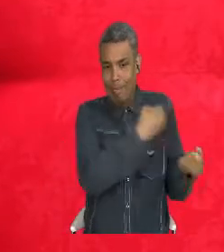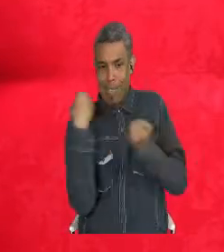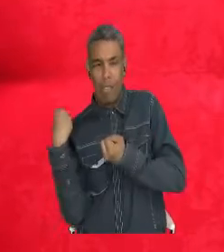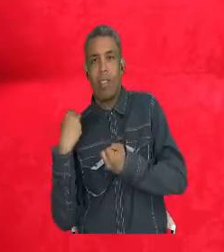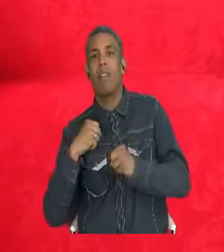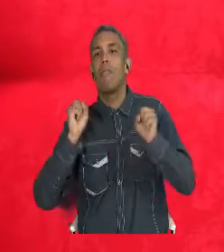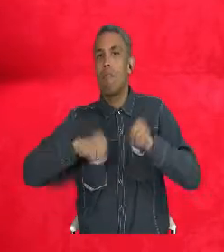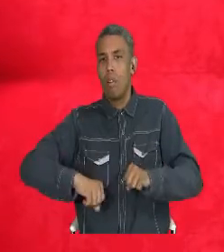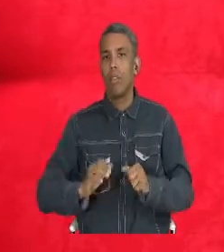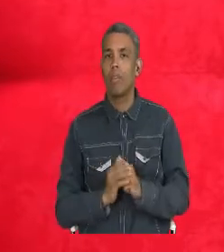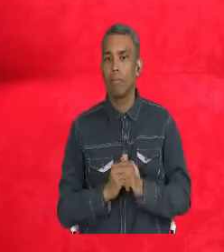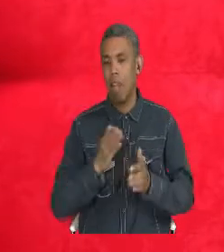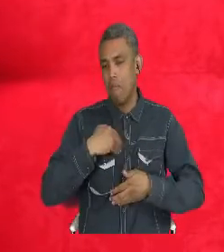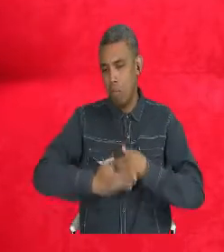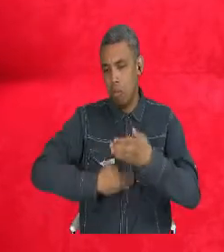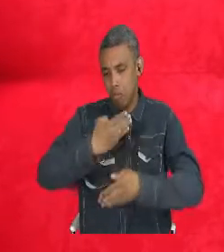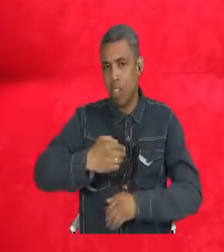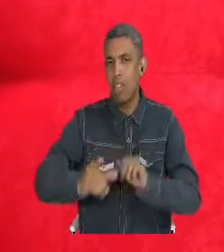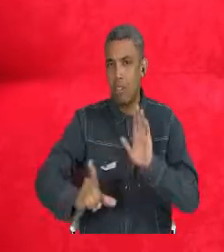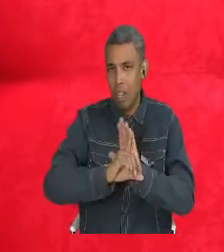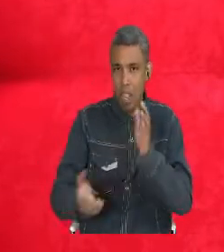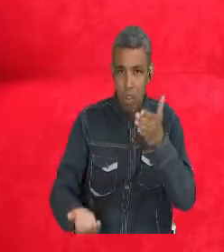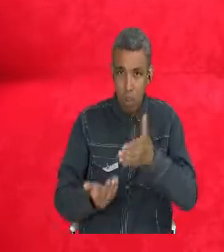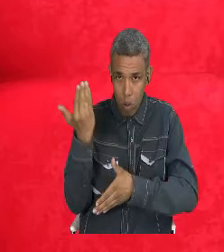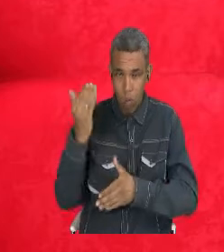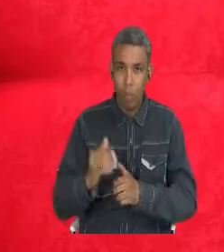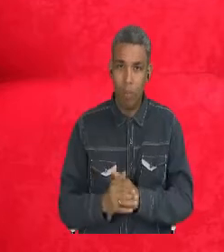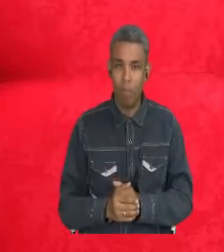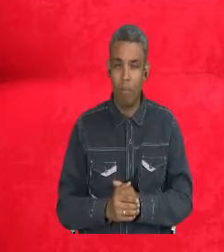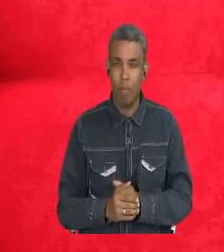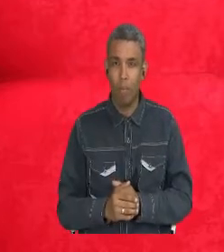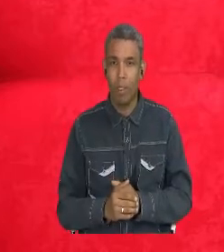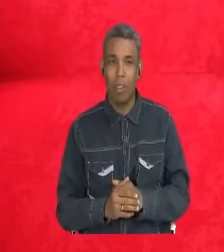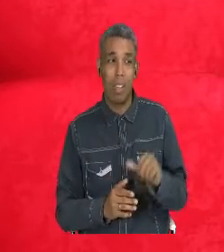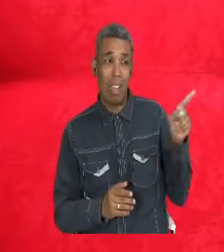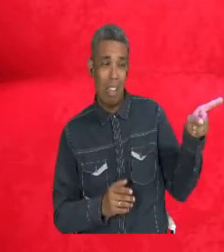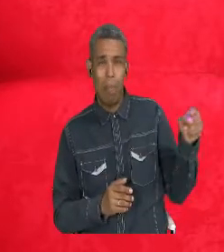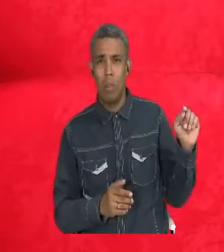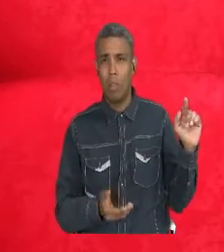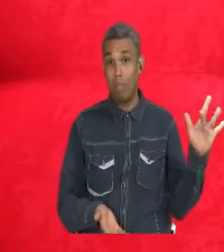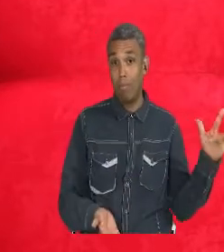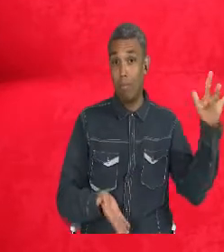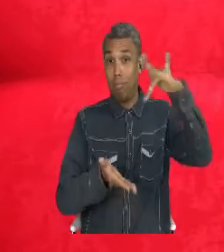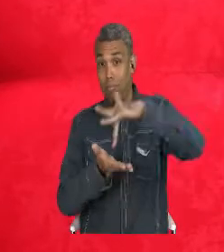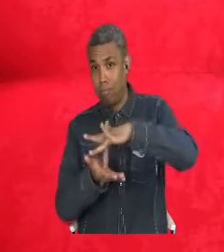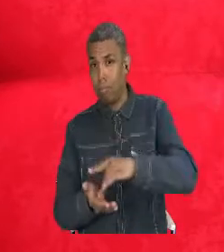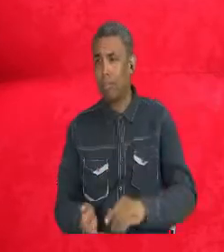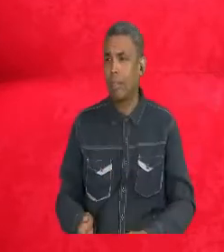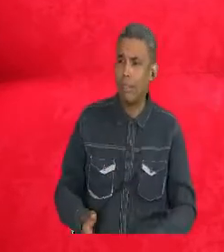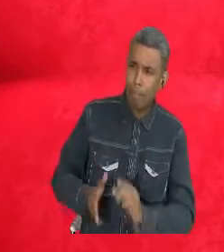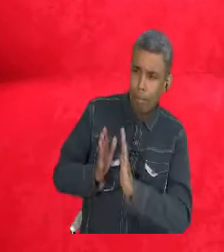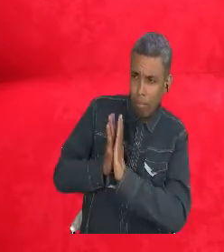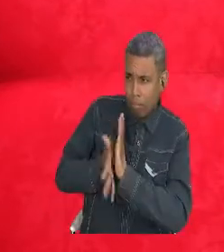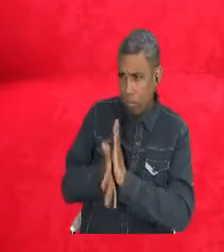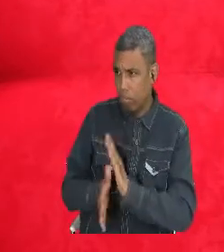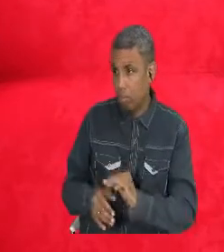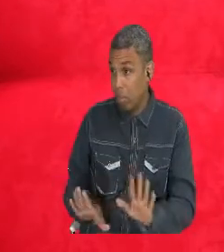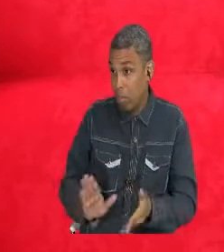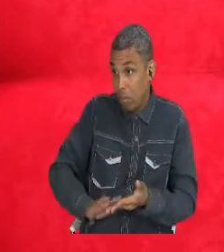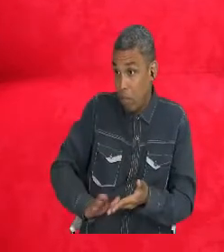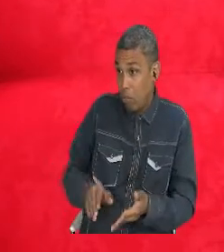ejecutivo. Esto, ahora, si el demandado responde la demanda, se pronuncia y niega